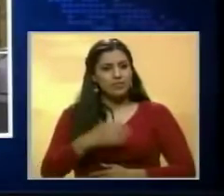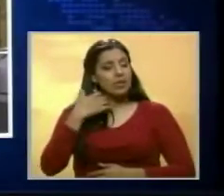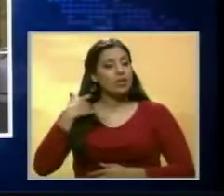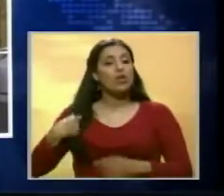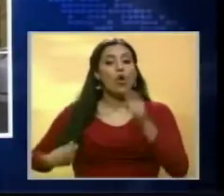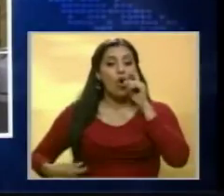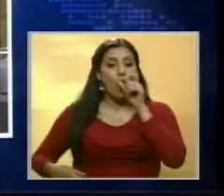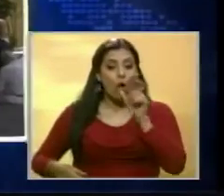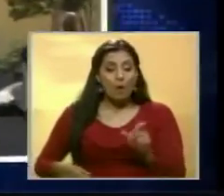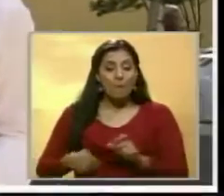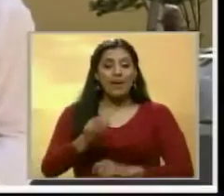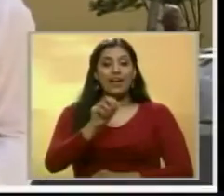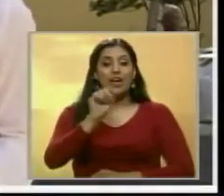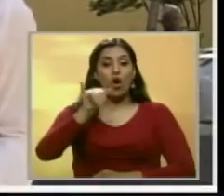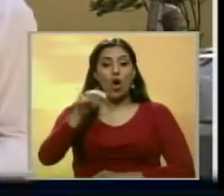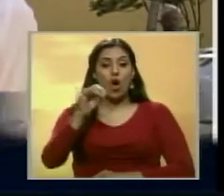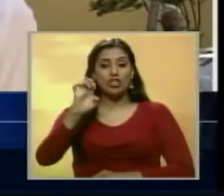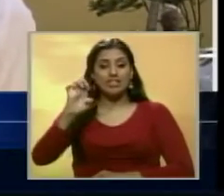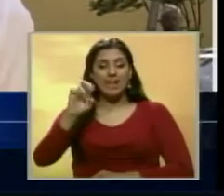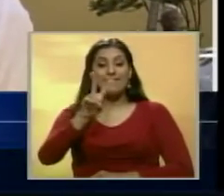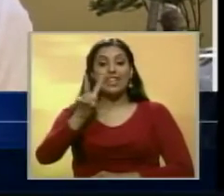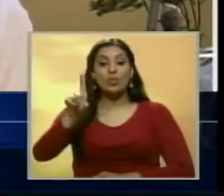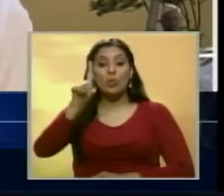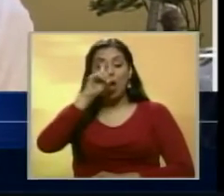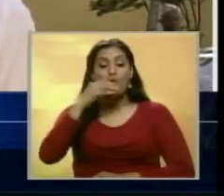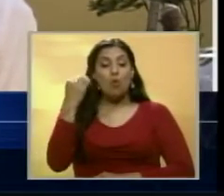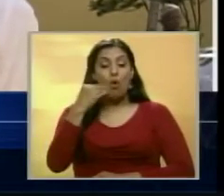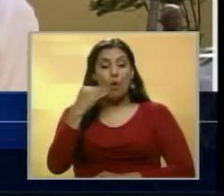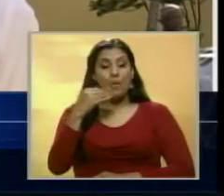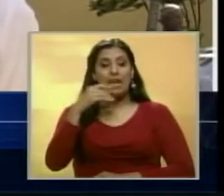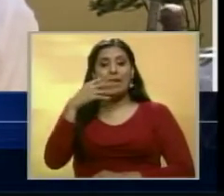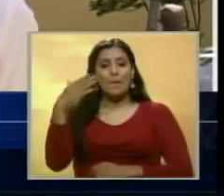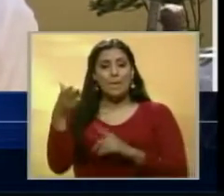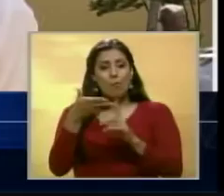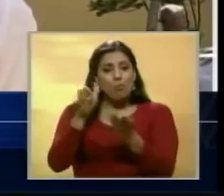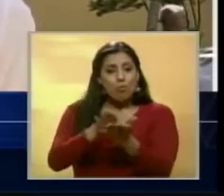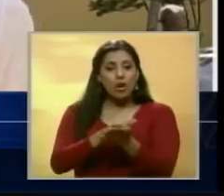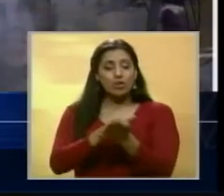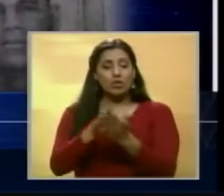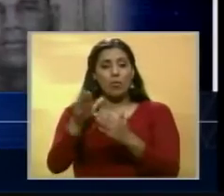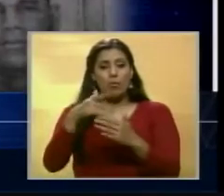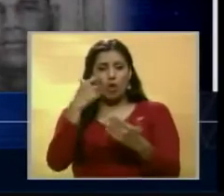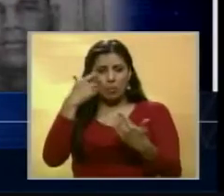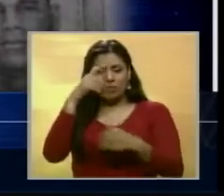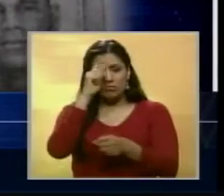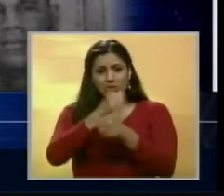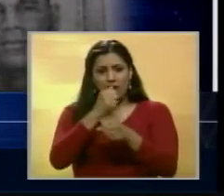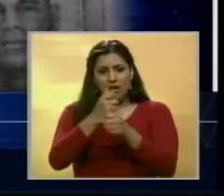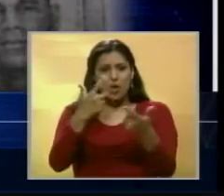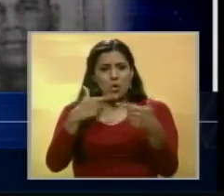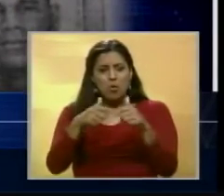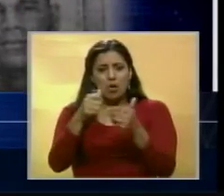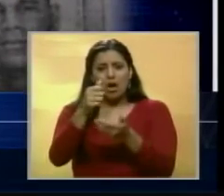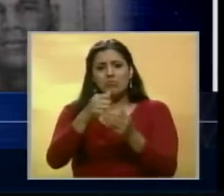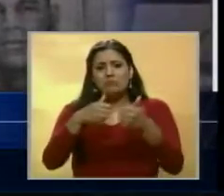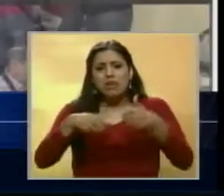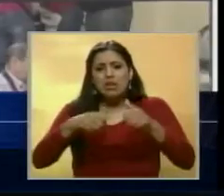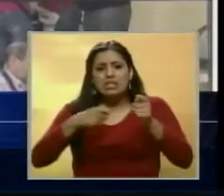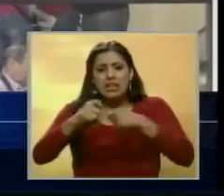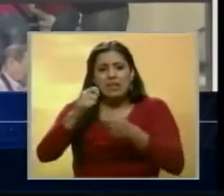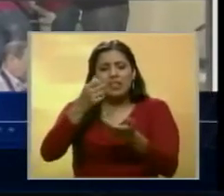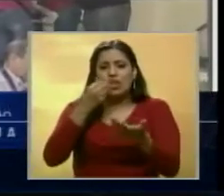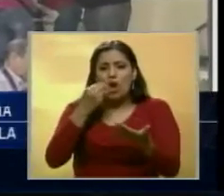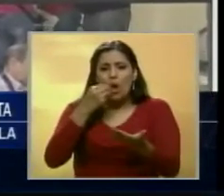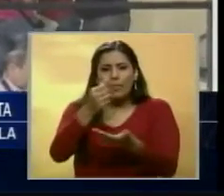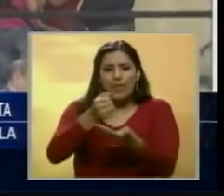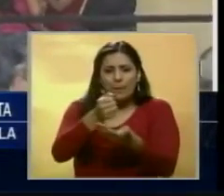José Antonio Tobar, de 21 años, quedó en medio de los hechos violentos registrados en Petare. Él mismo se encontraba en la zona abriendo su puesto de venta